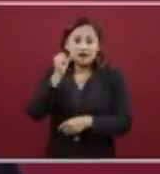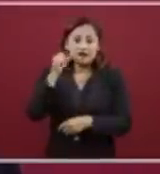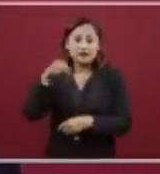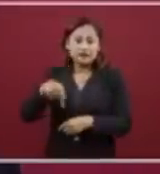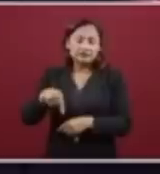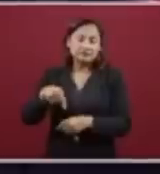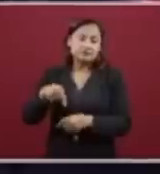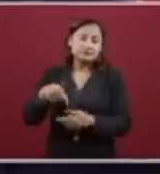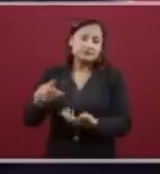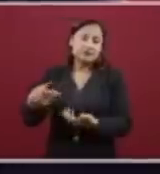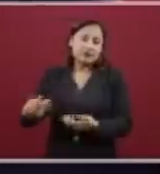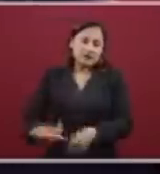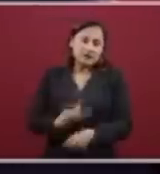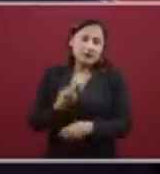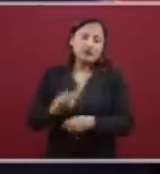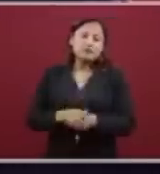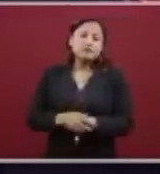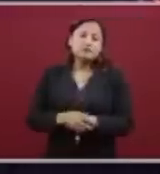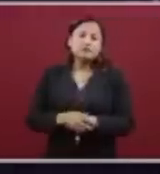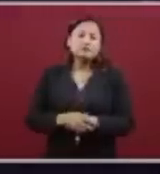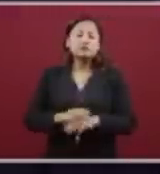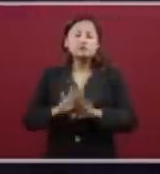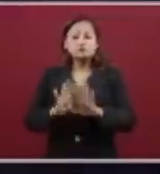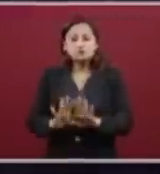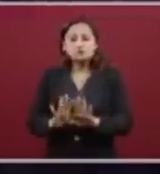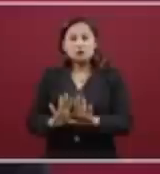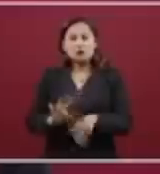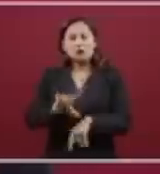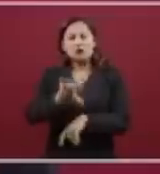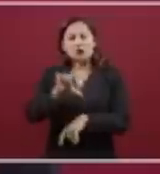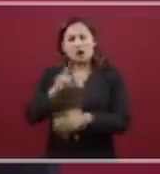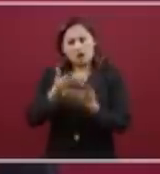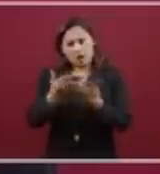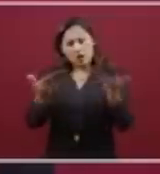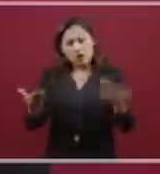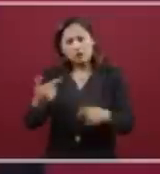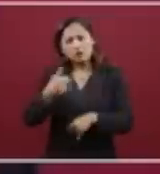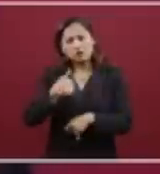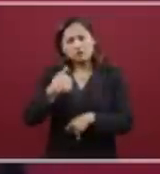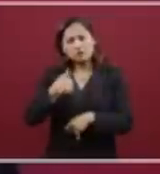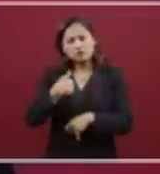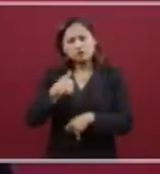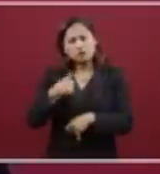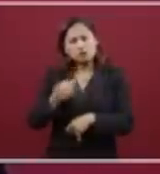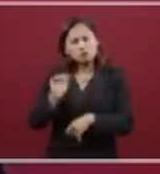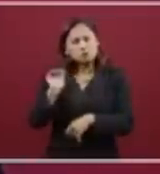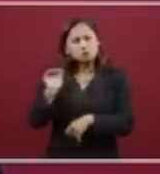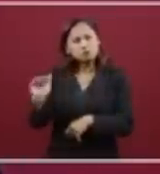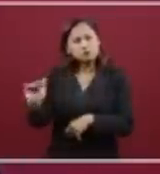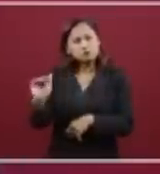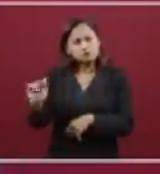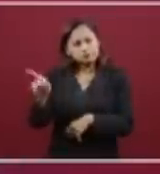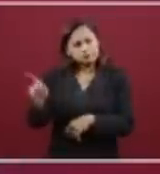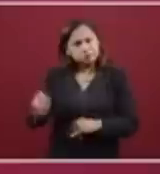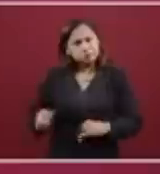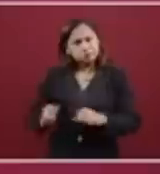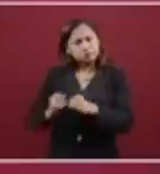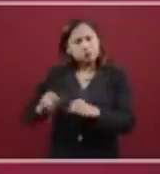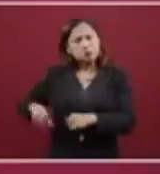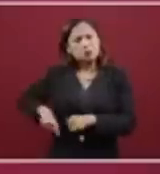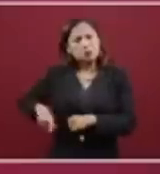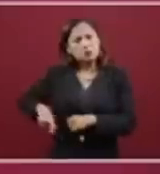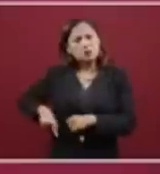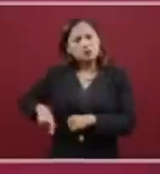instancia correspondiente del gobierno que se busque la forma legal de